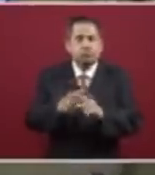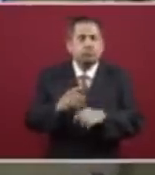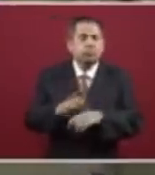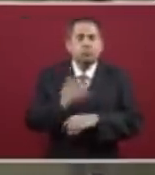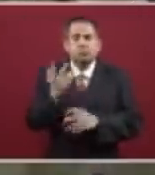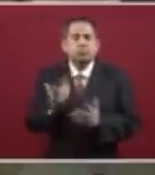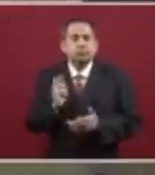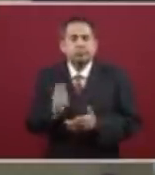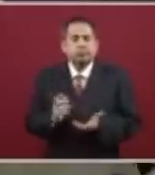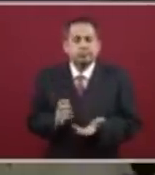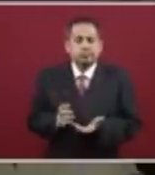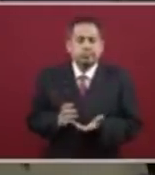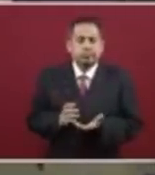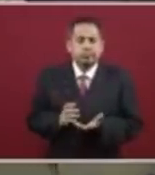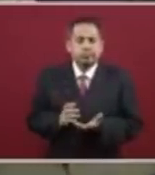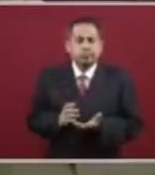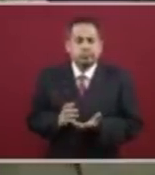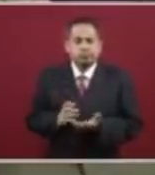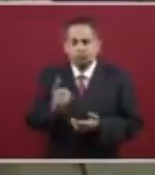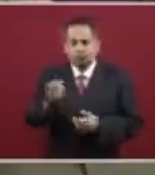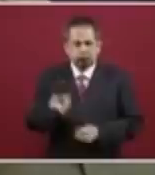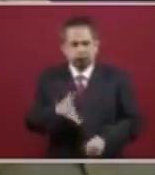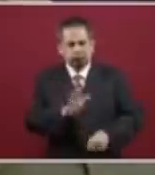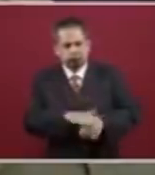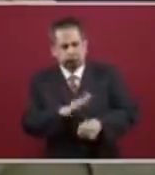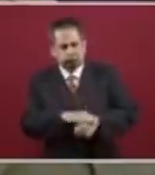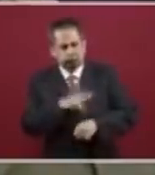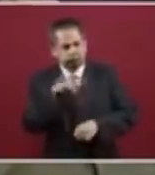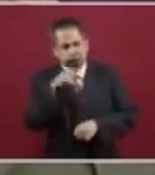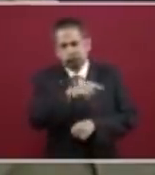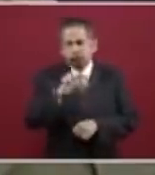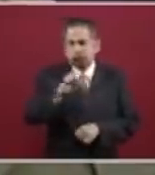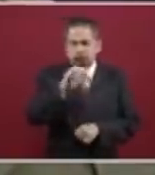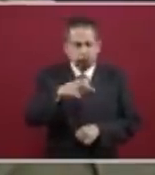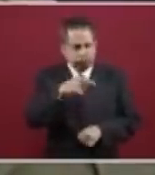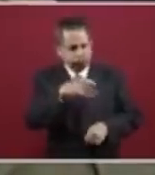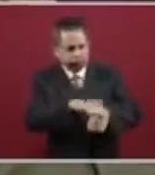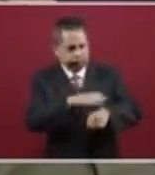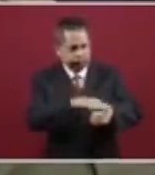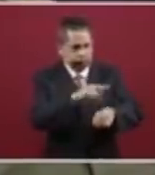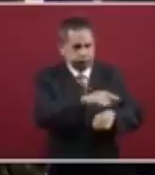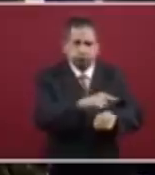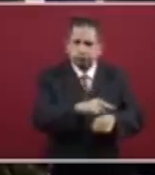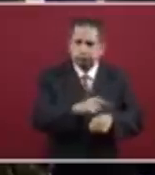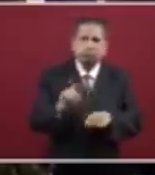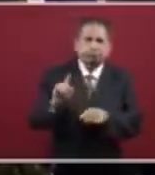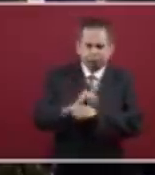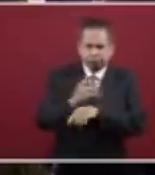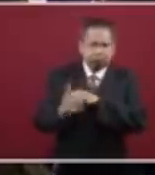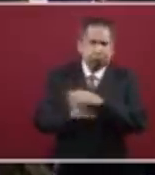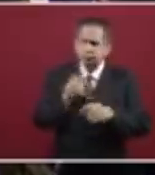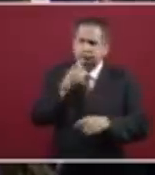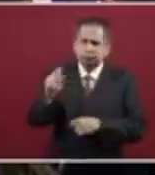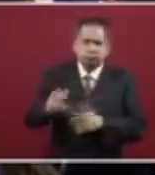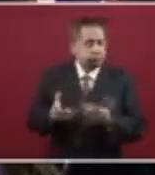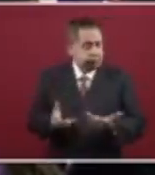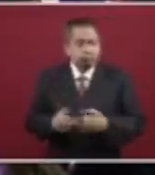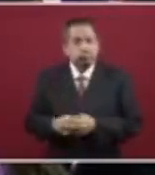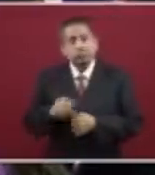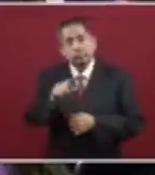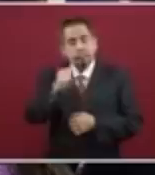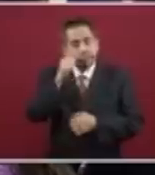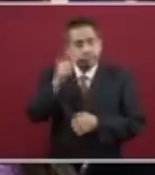precisamente los señalamientos que usted ha hecho al Poder Judicial? Y también, a su vez, ayer en la CONAGUA, al parecer,